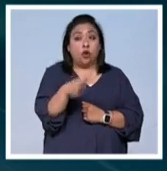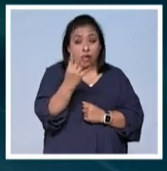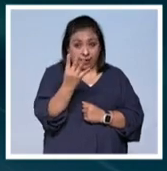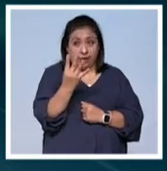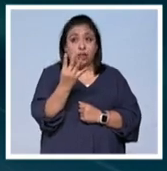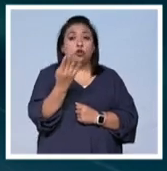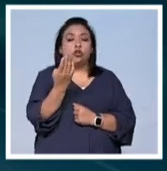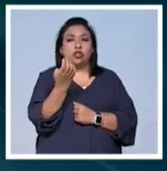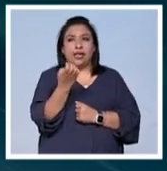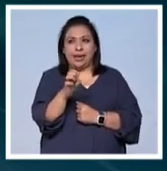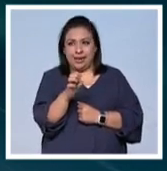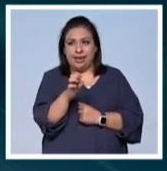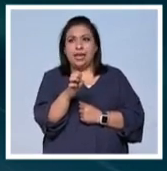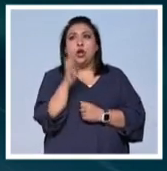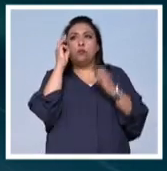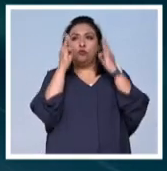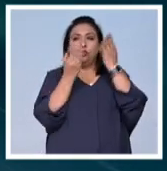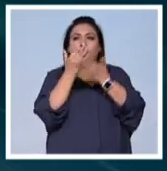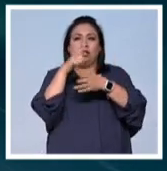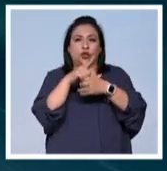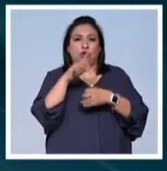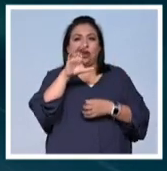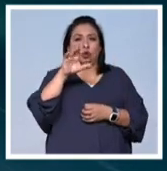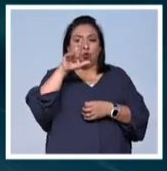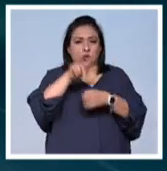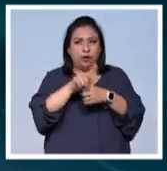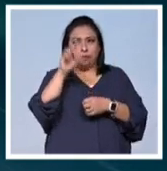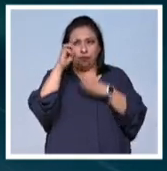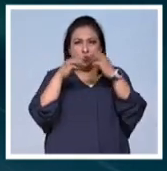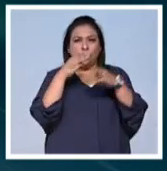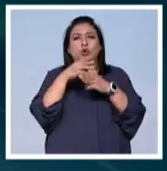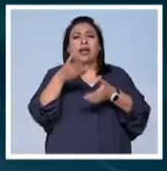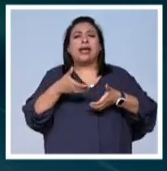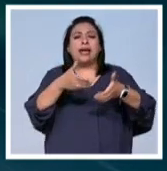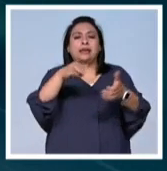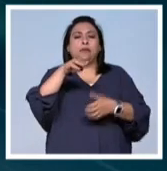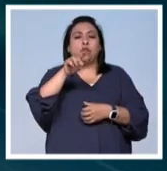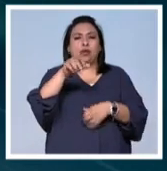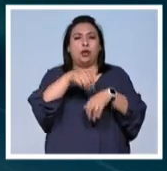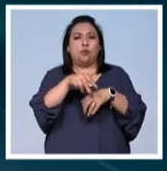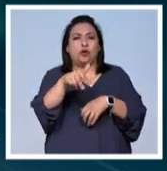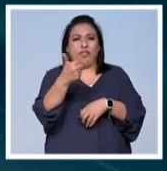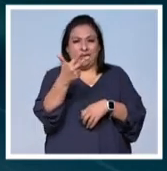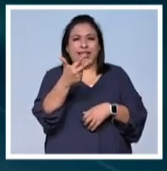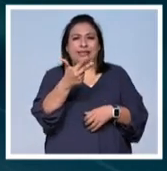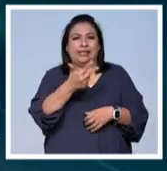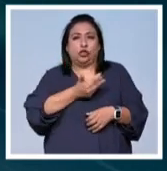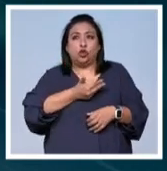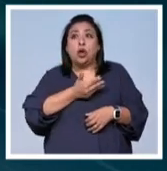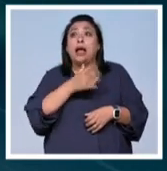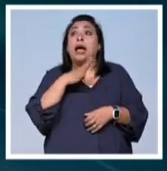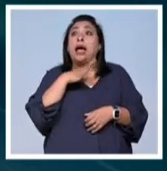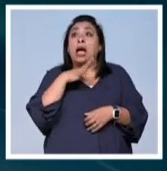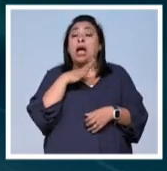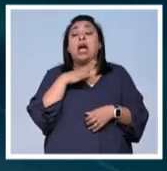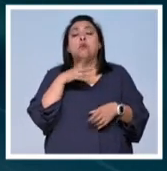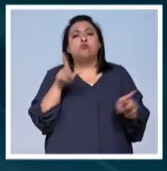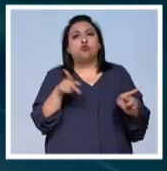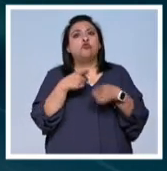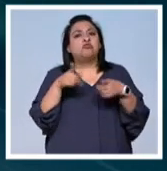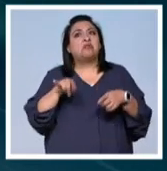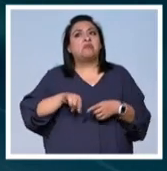de enero en el Museo Nacional de las Culturas del mundo el que está ahí en moneda 13 en el centro histórico va a haber un recital de música muy interesante